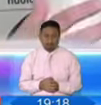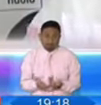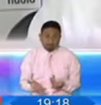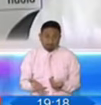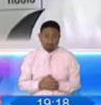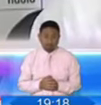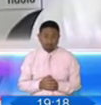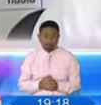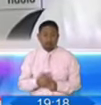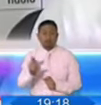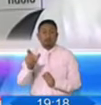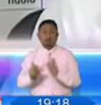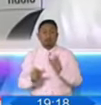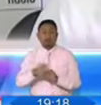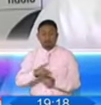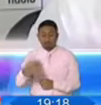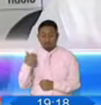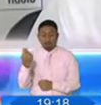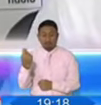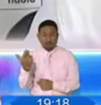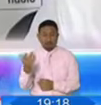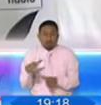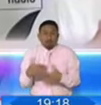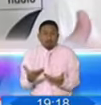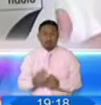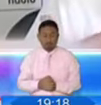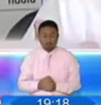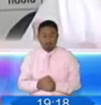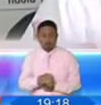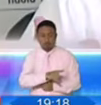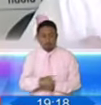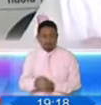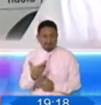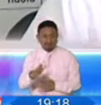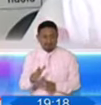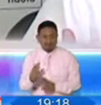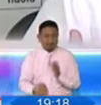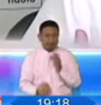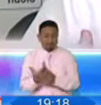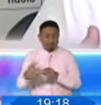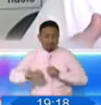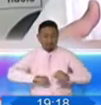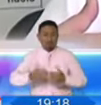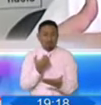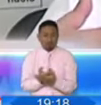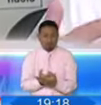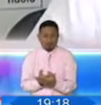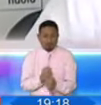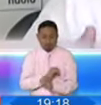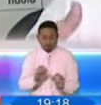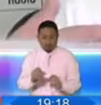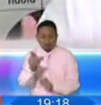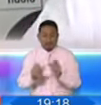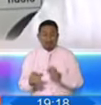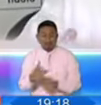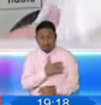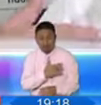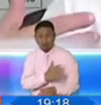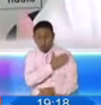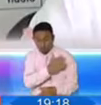y para que la gente tenga dinero. Si usted no crea actividad económica, si usted no da confianza, seguridad